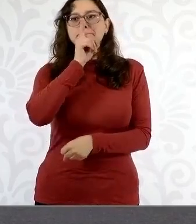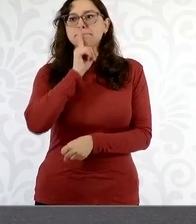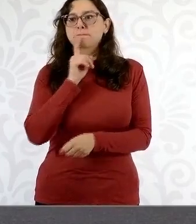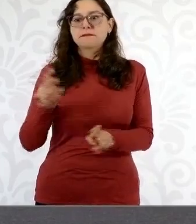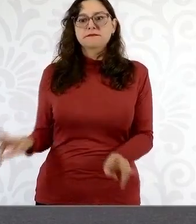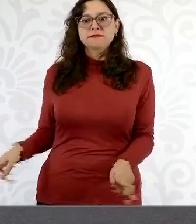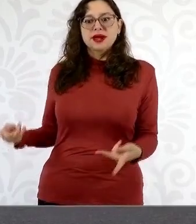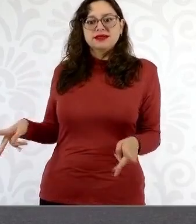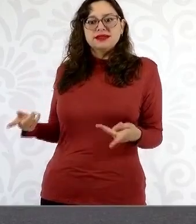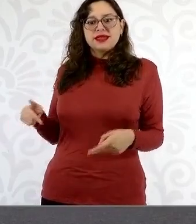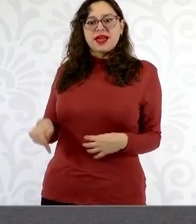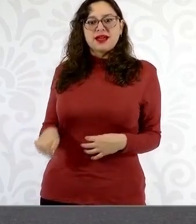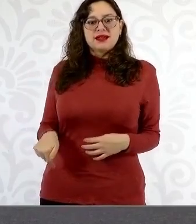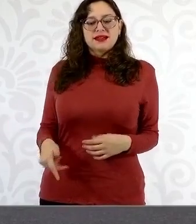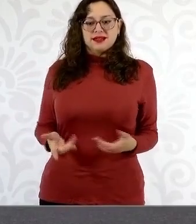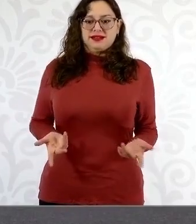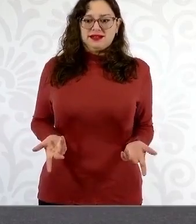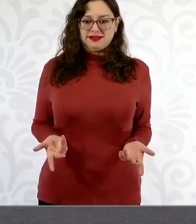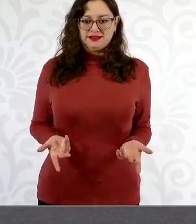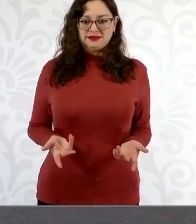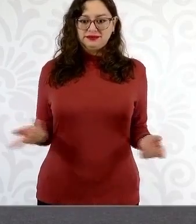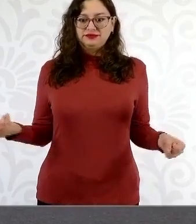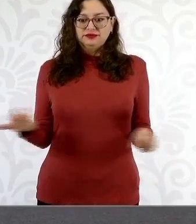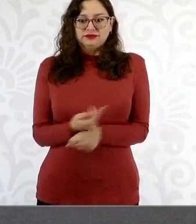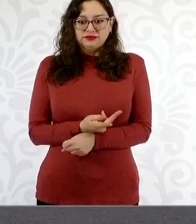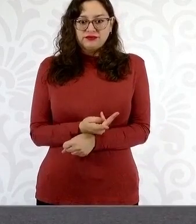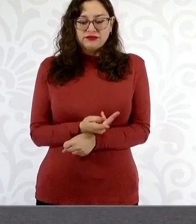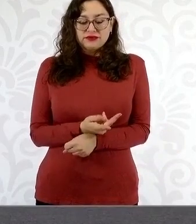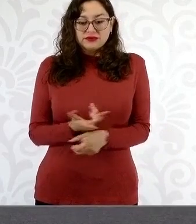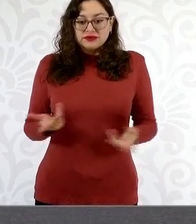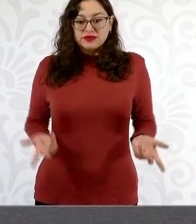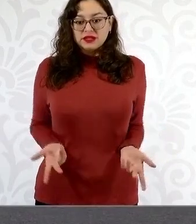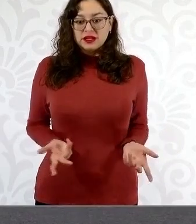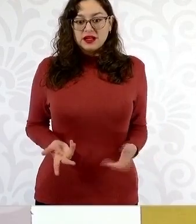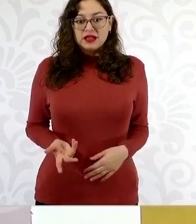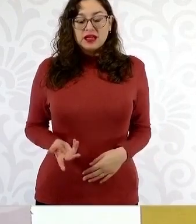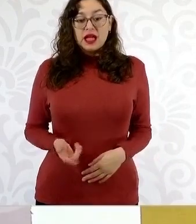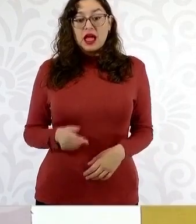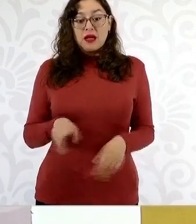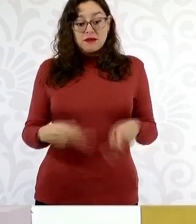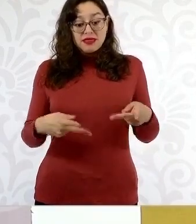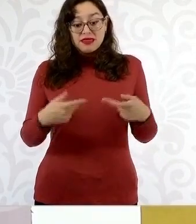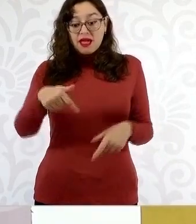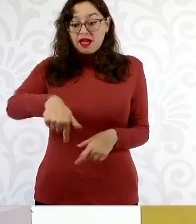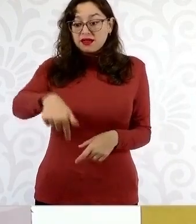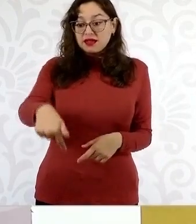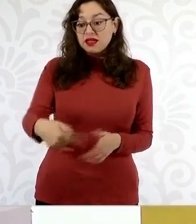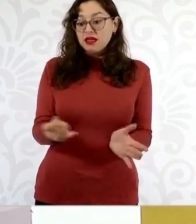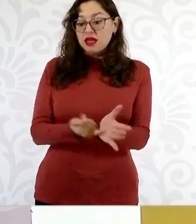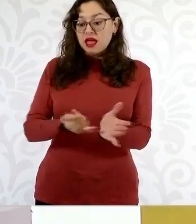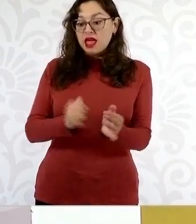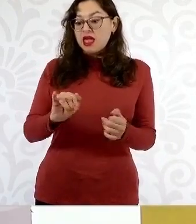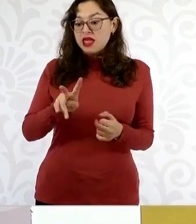puedo vender en el mercado un producto terminado sin pagar IVA, sin pagar impuesto sobre la renta, sin